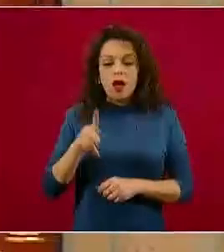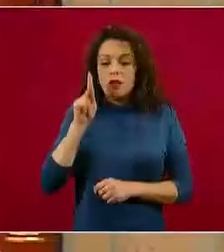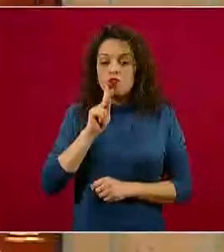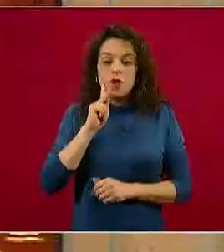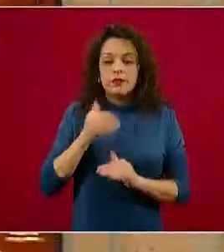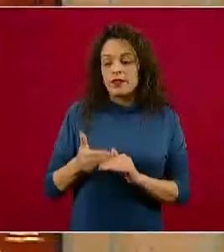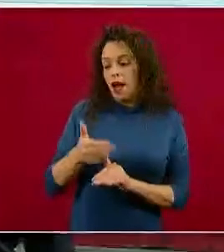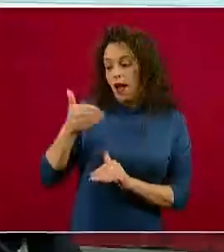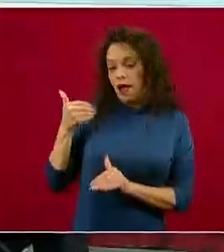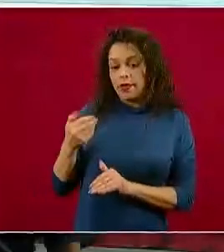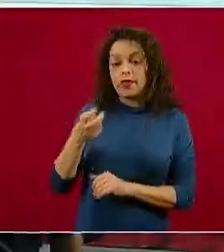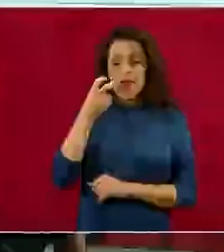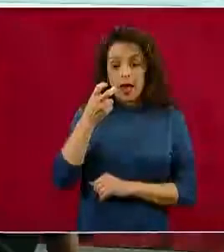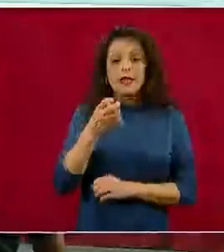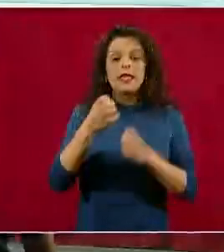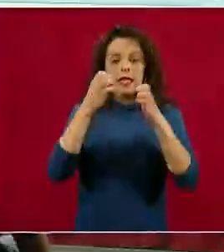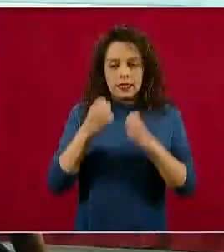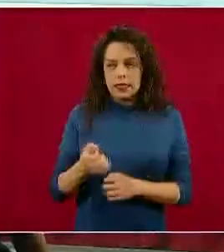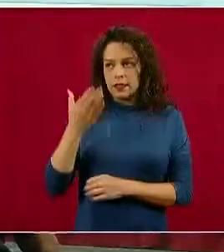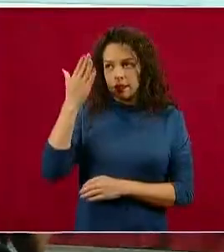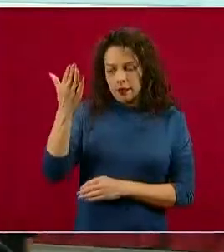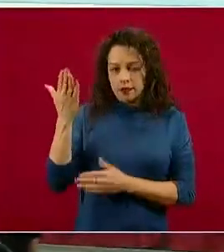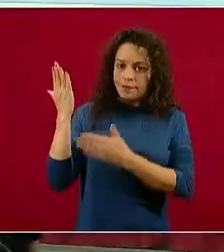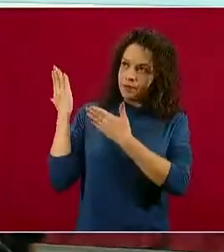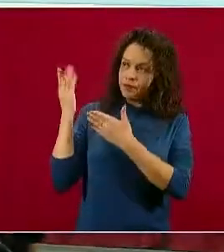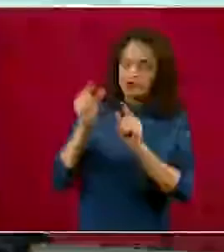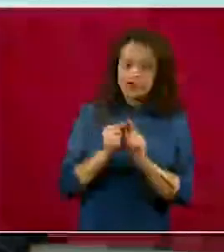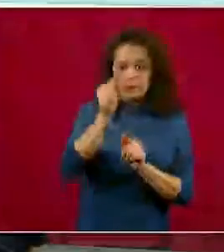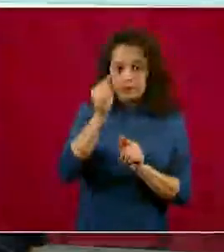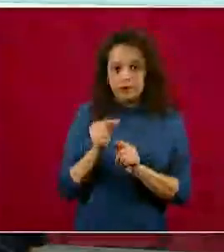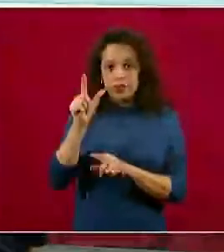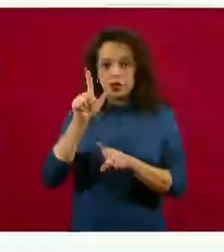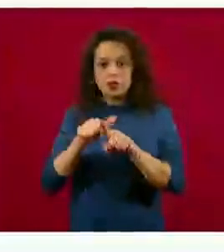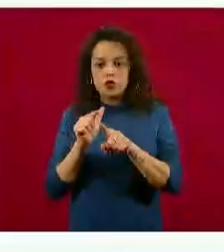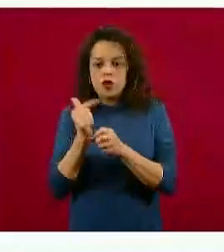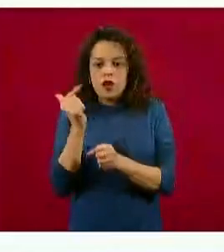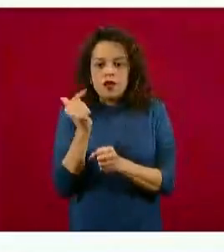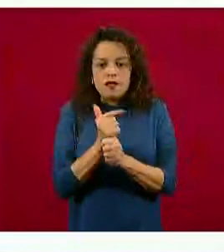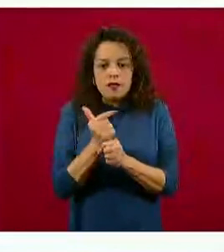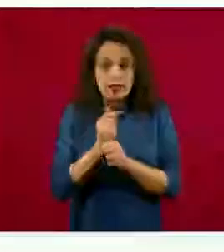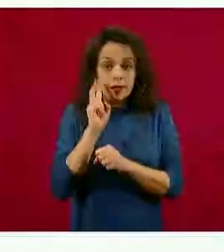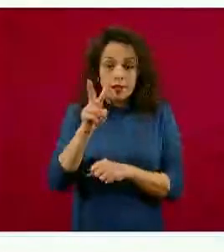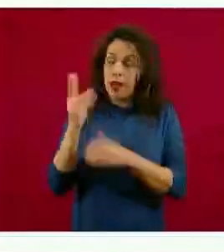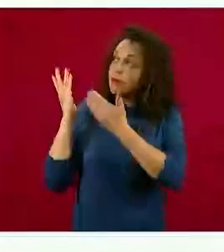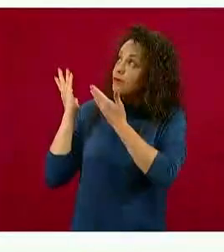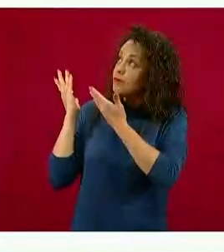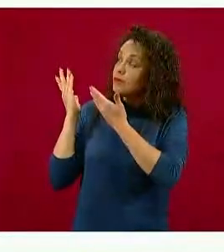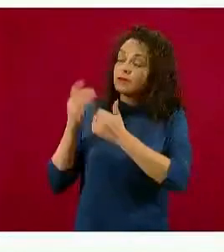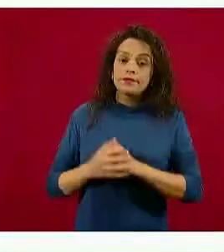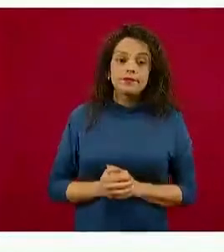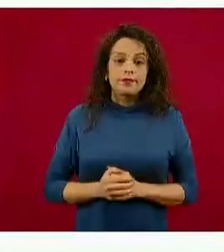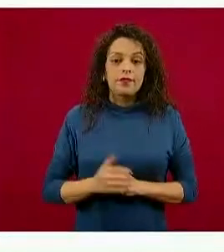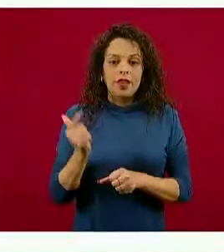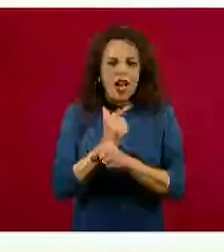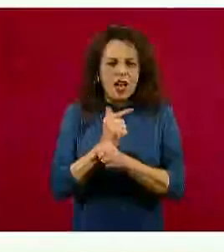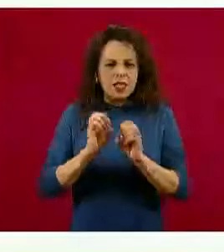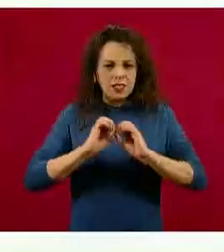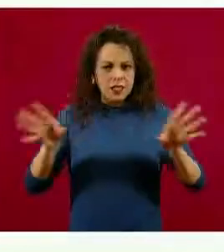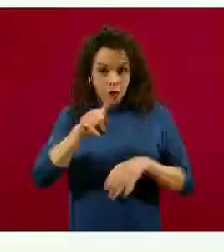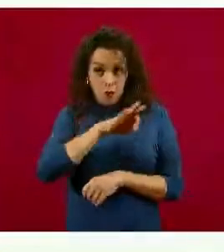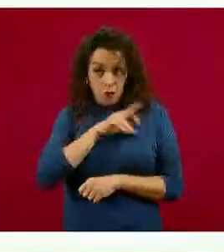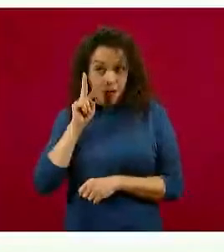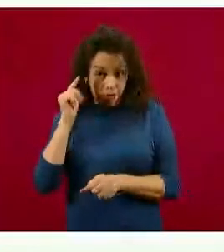y están graficadas precisamente en las barras de color gris, de este color gris claro. Pueden ustedes notar